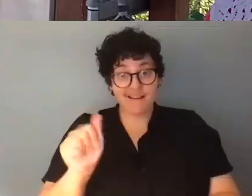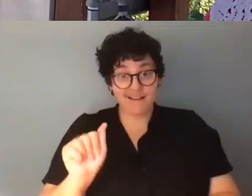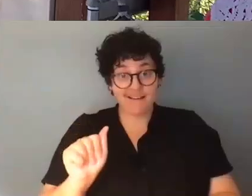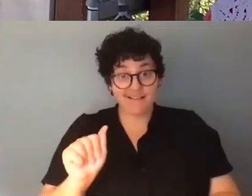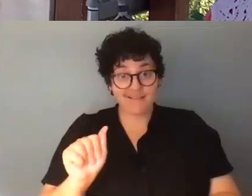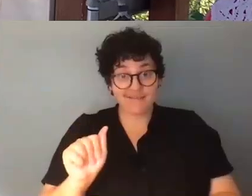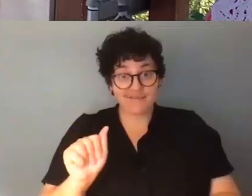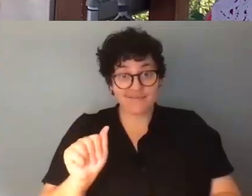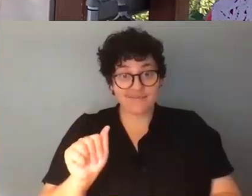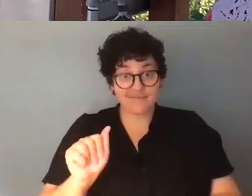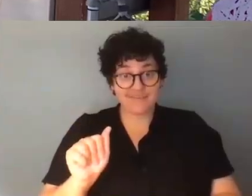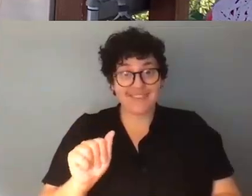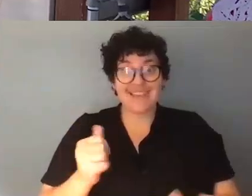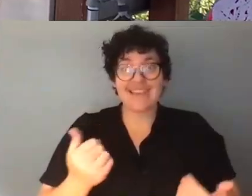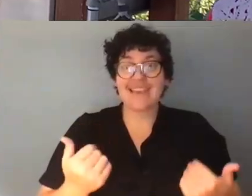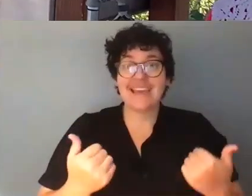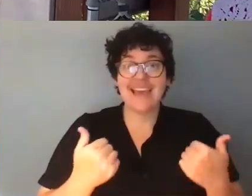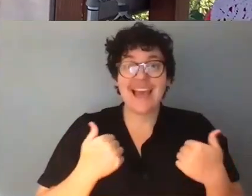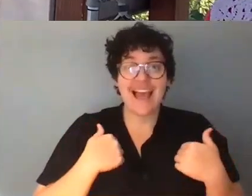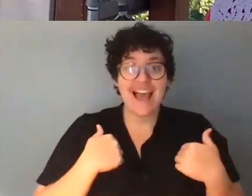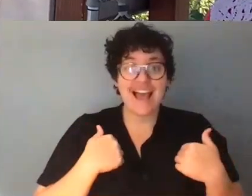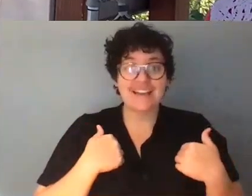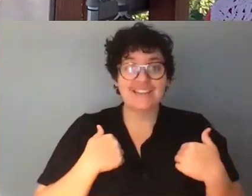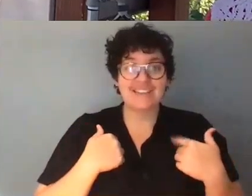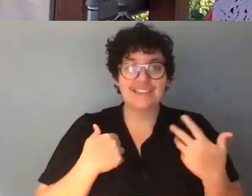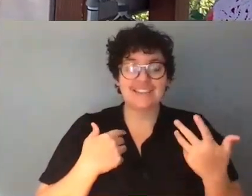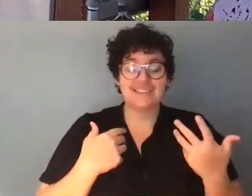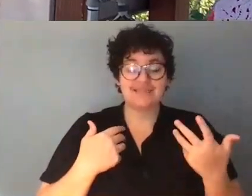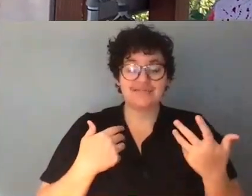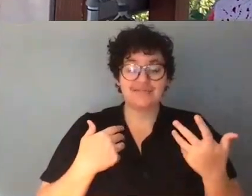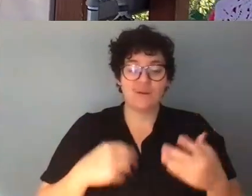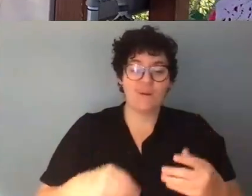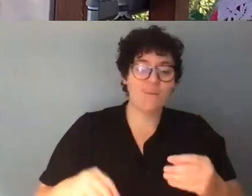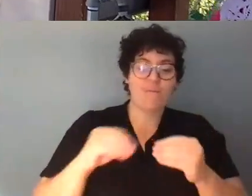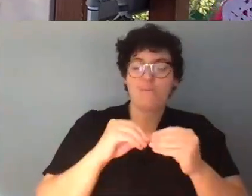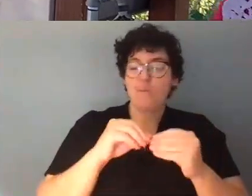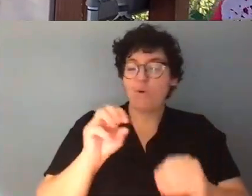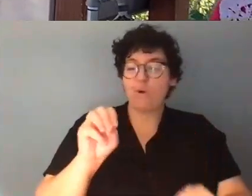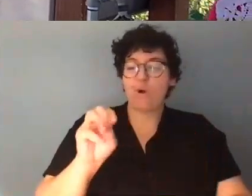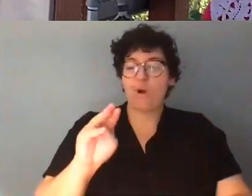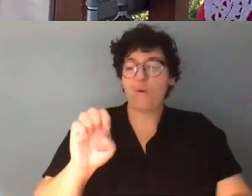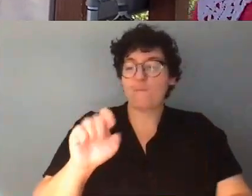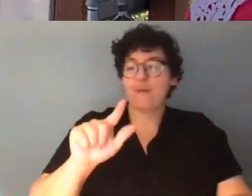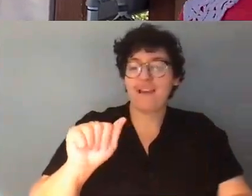la verdolaga. La verdolaga tiene más omega 3